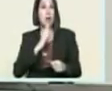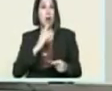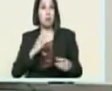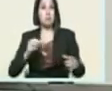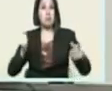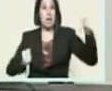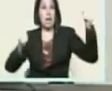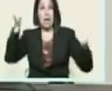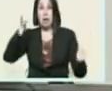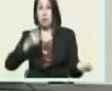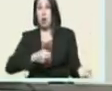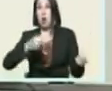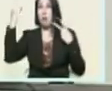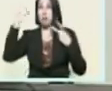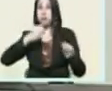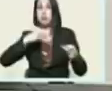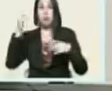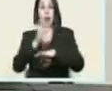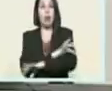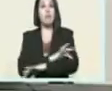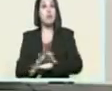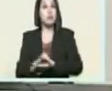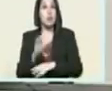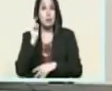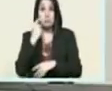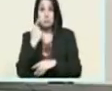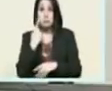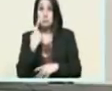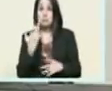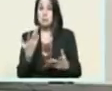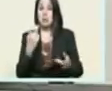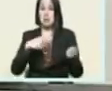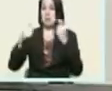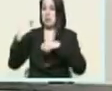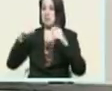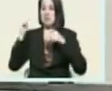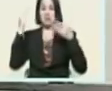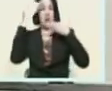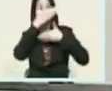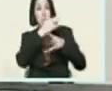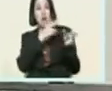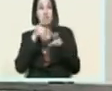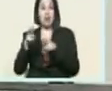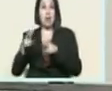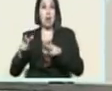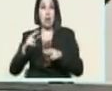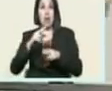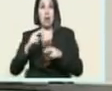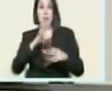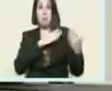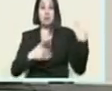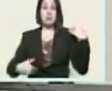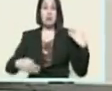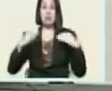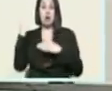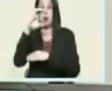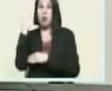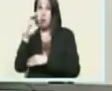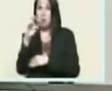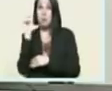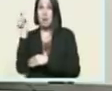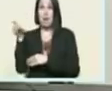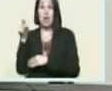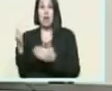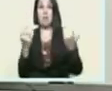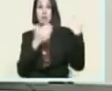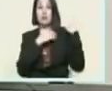llevando camiones de billetes para la frontera para vendérselos a las mafias de Juan Manuel Santos en Colombia. Es Juan